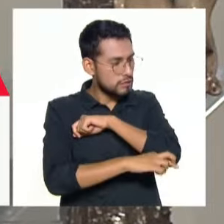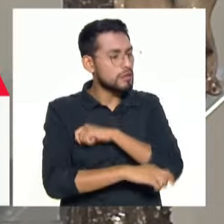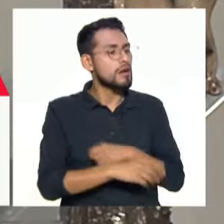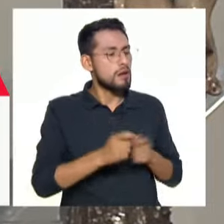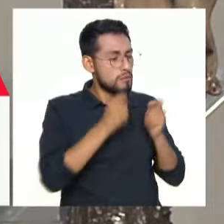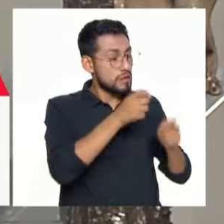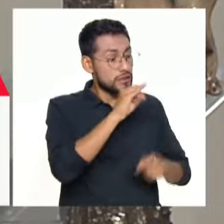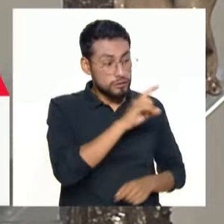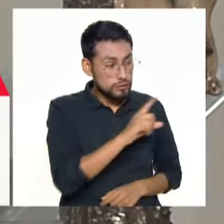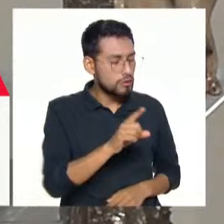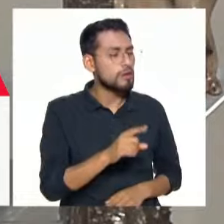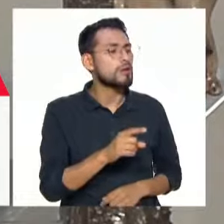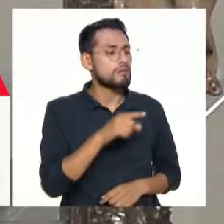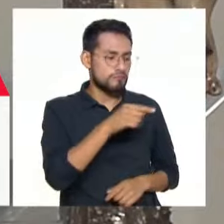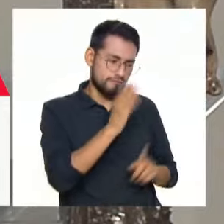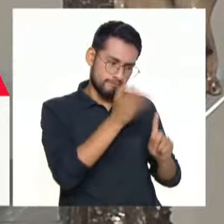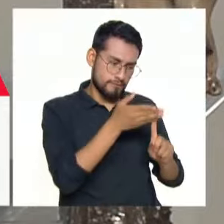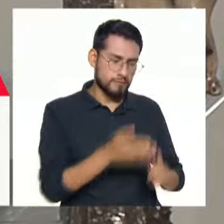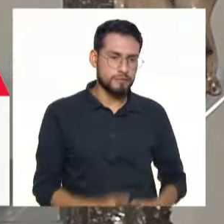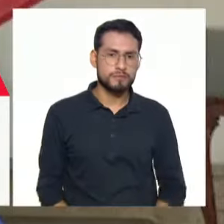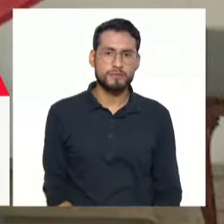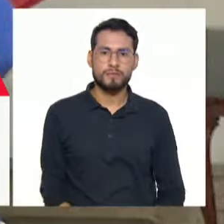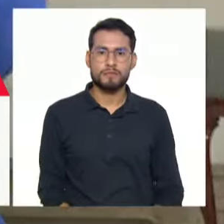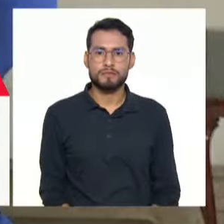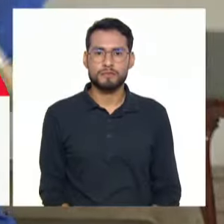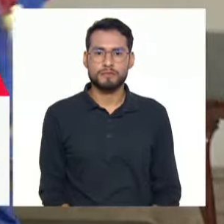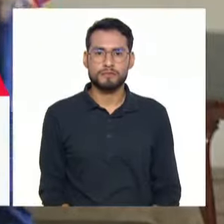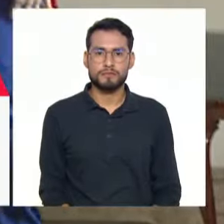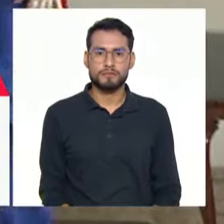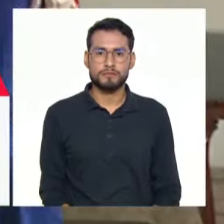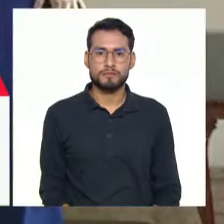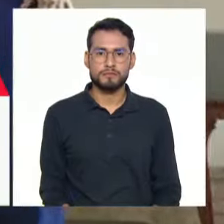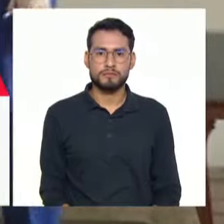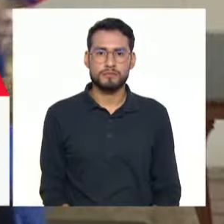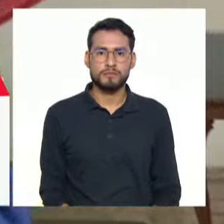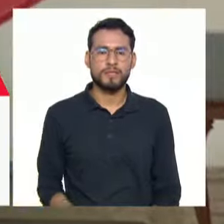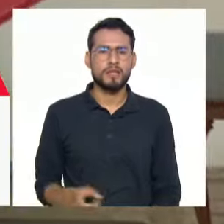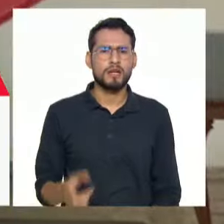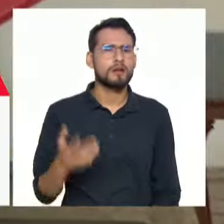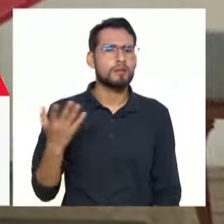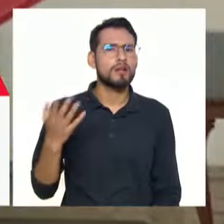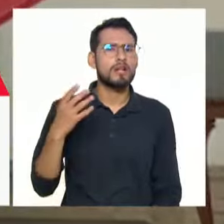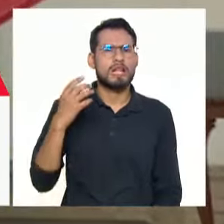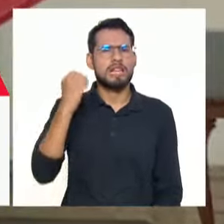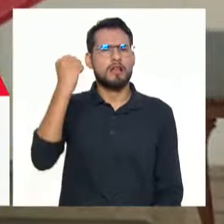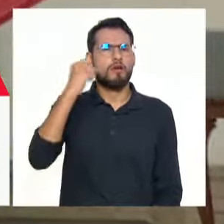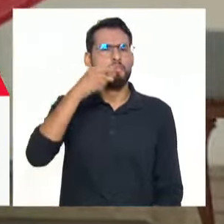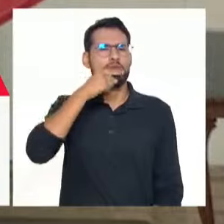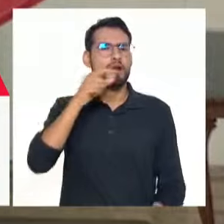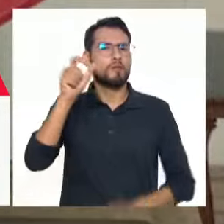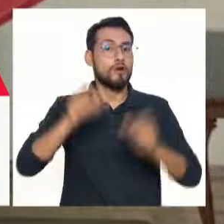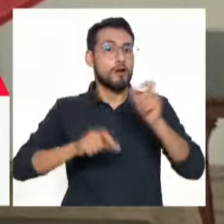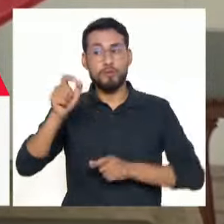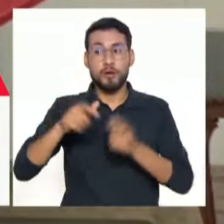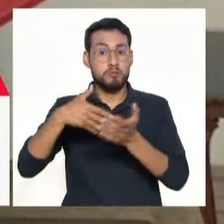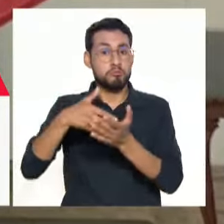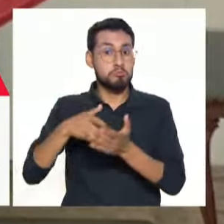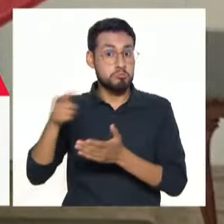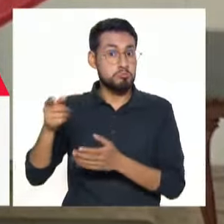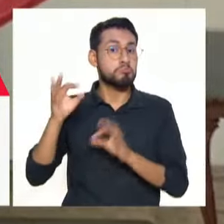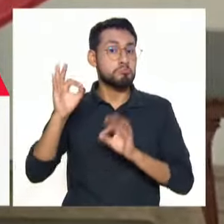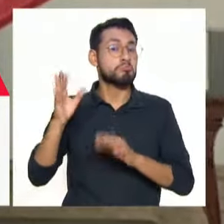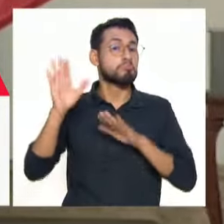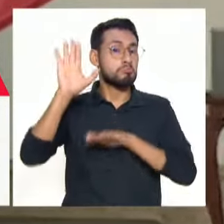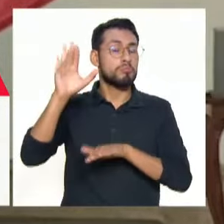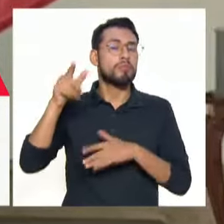lo premien y si no, se lo demanden. Por el derecho de las mujeres y las poblaciones más vulnerables, acaba